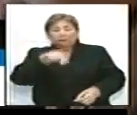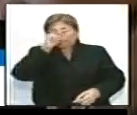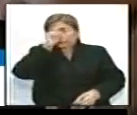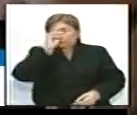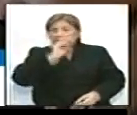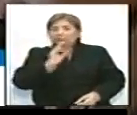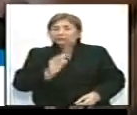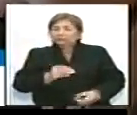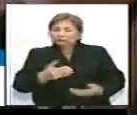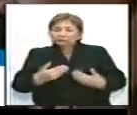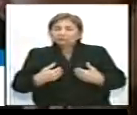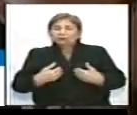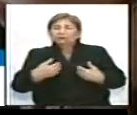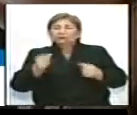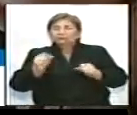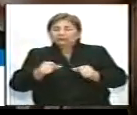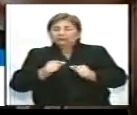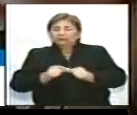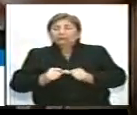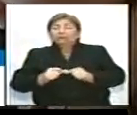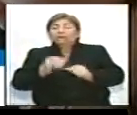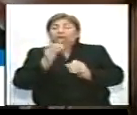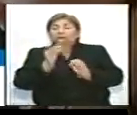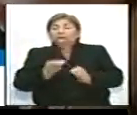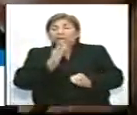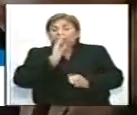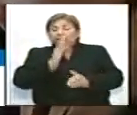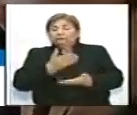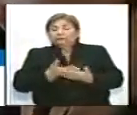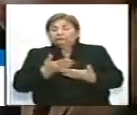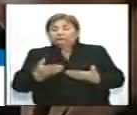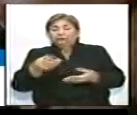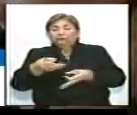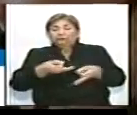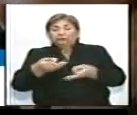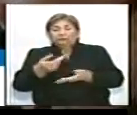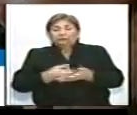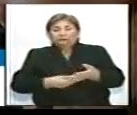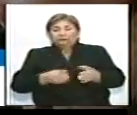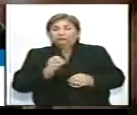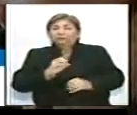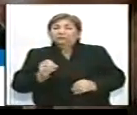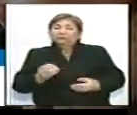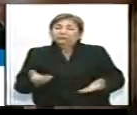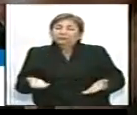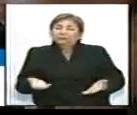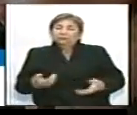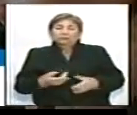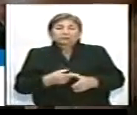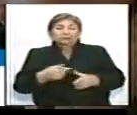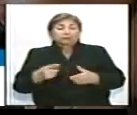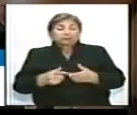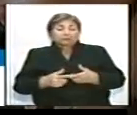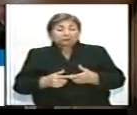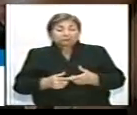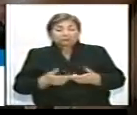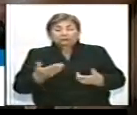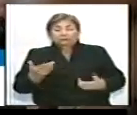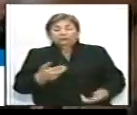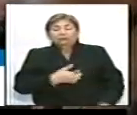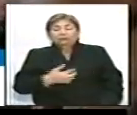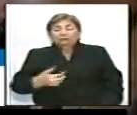Perú. Sí se mantienen las cosas ceteris paribus, como decimos en economía. Entonces,